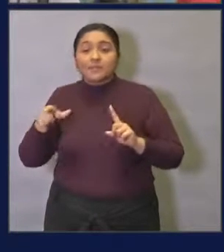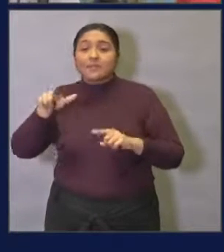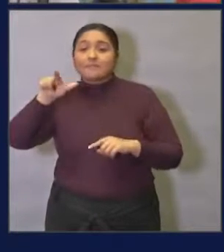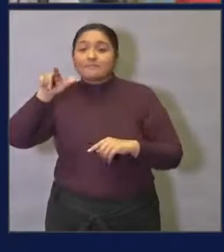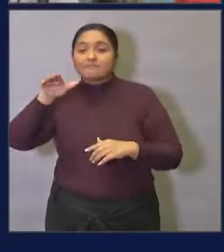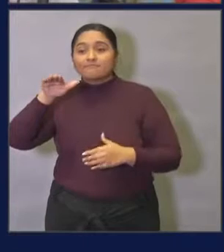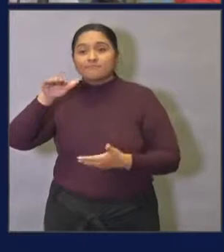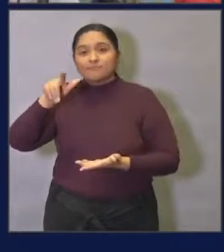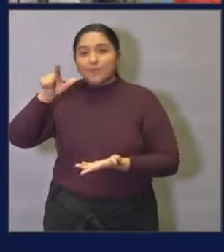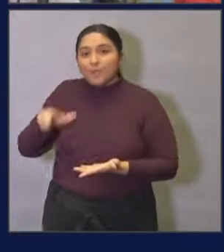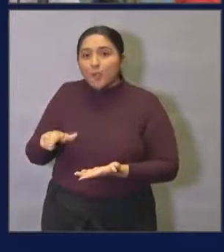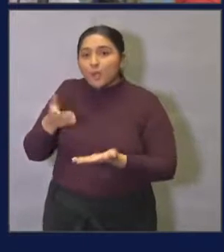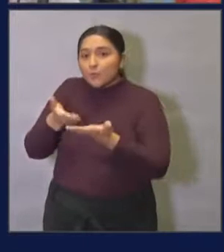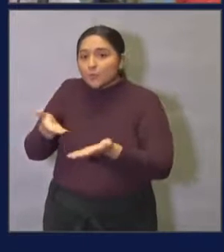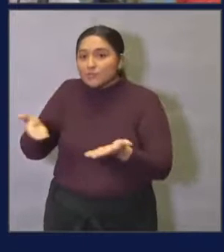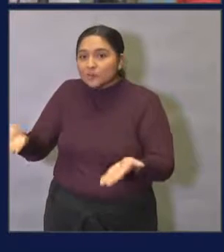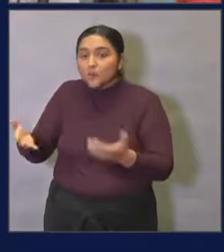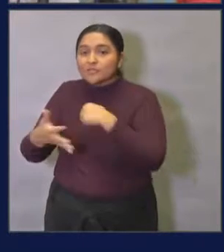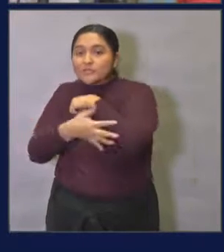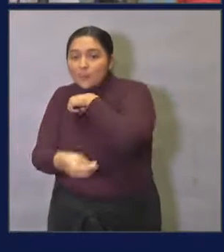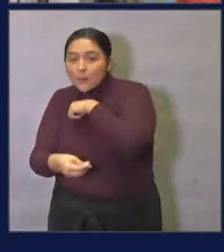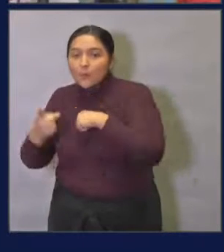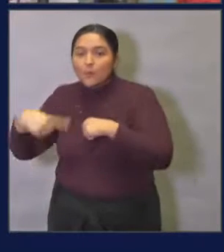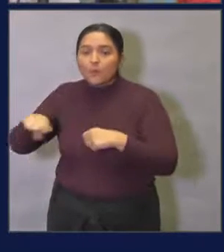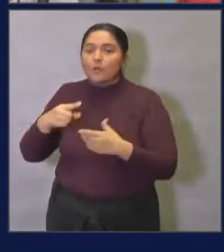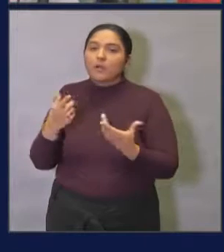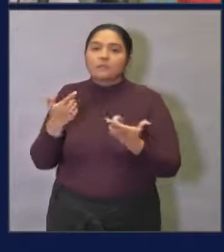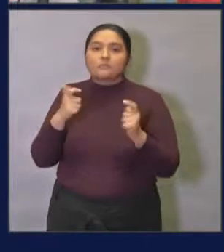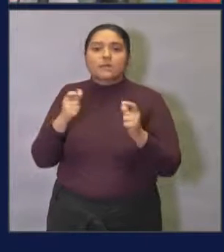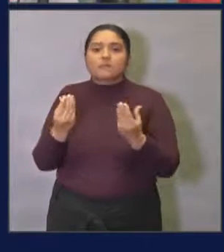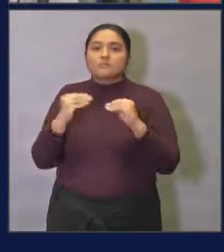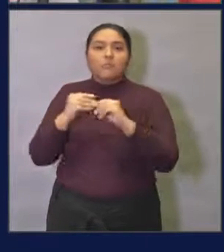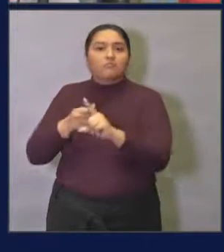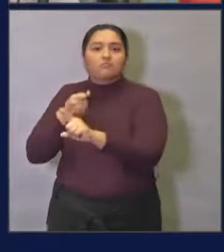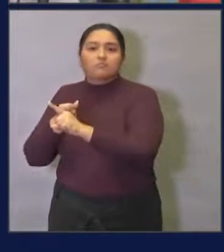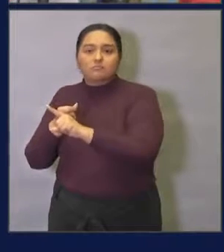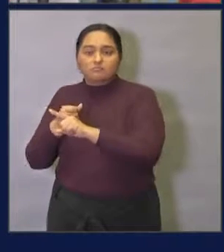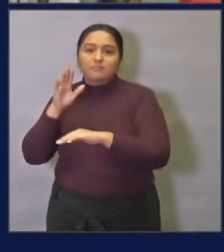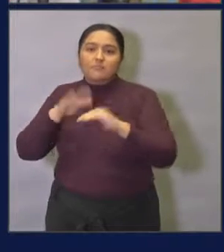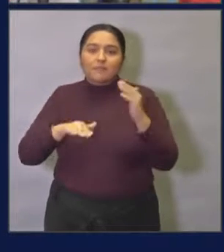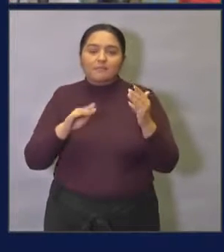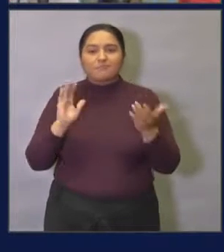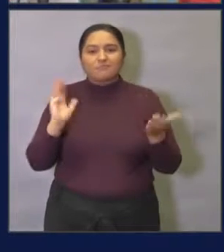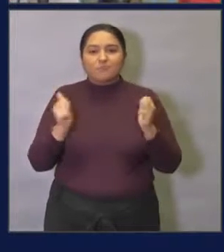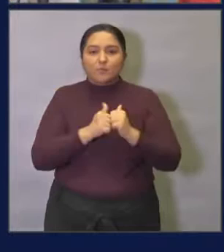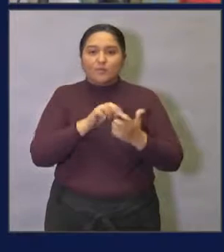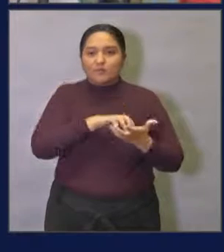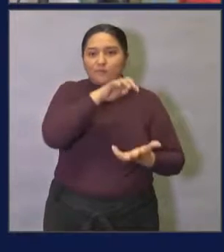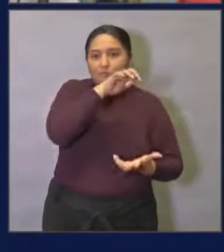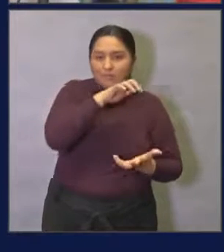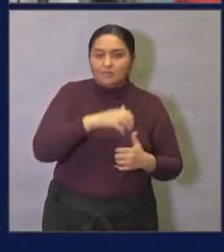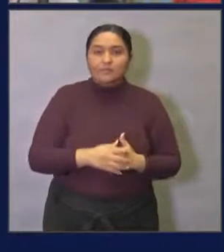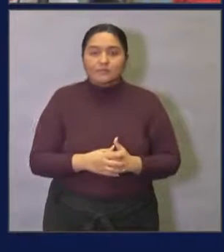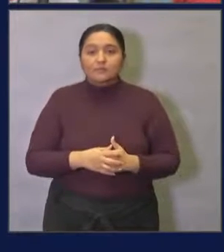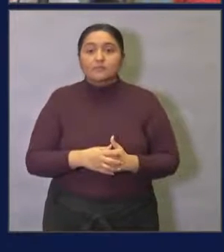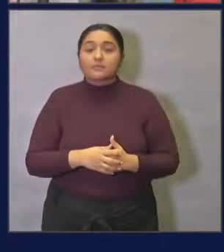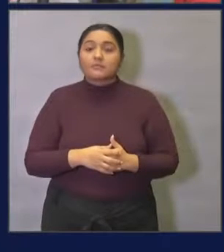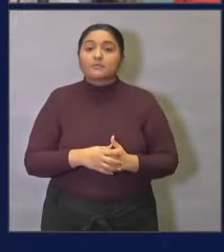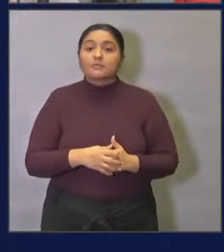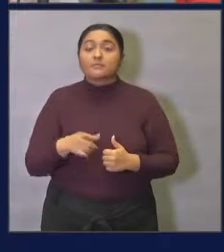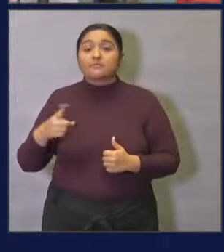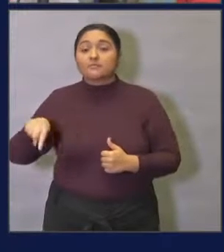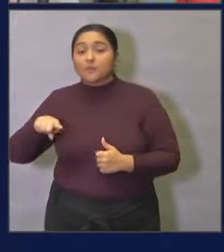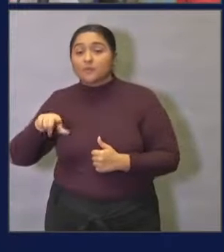bajos están siendo más afectados. La tasa de mortalidad entre las personas que viven en las áreas de recursos más